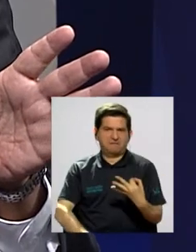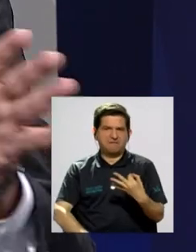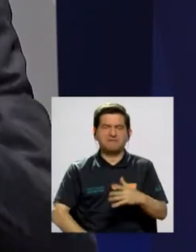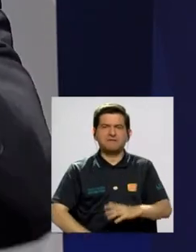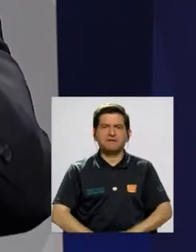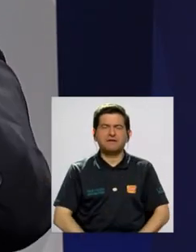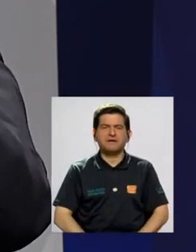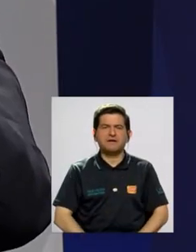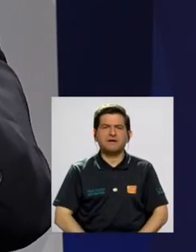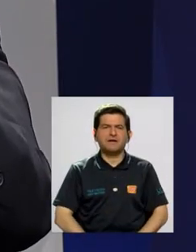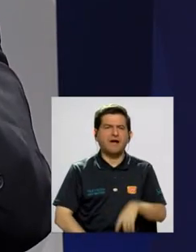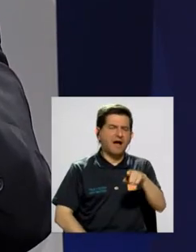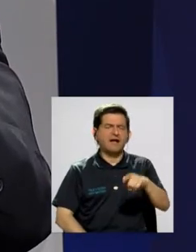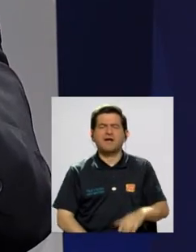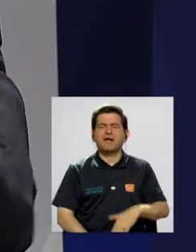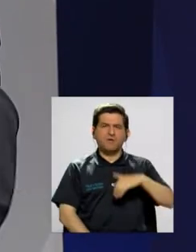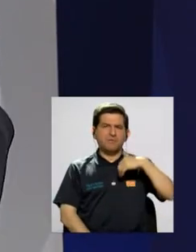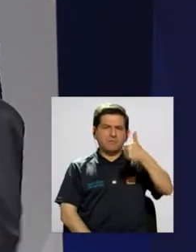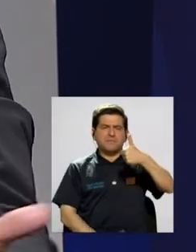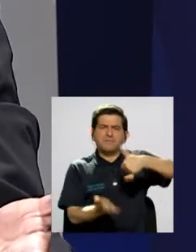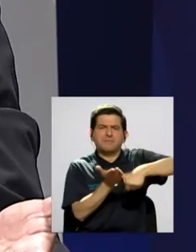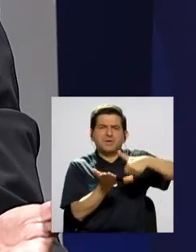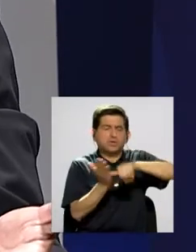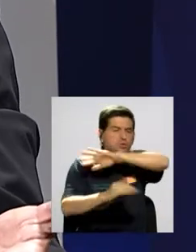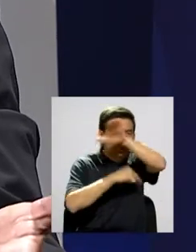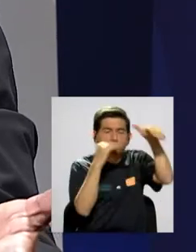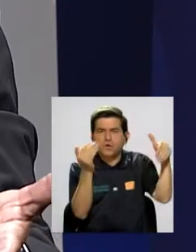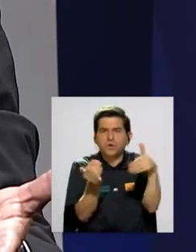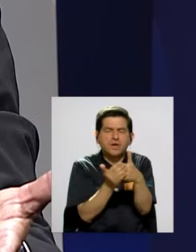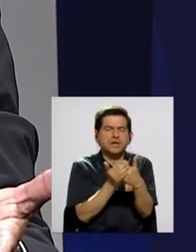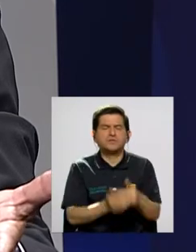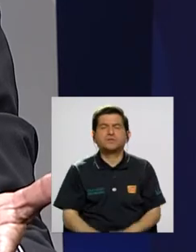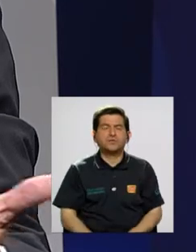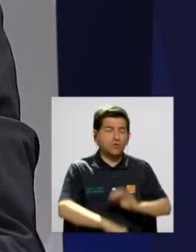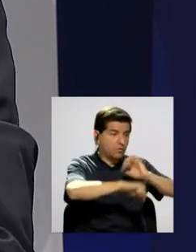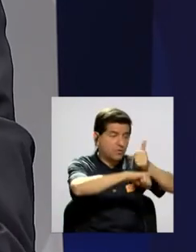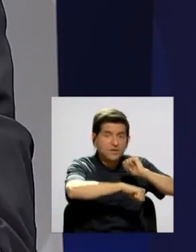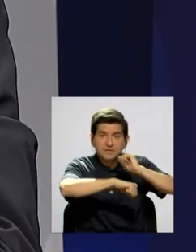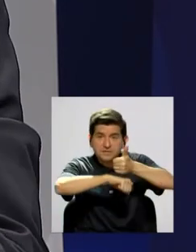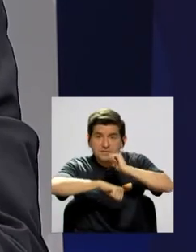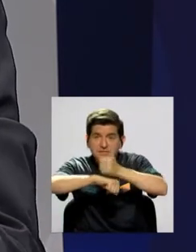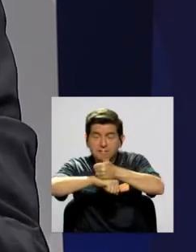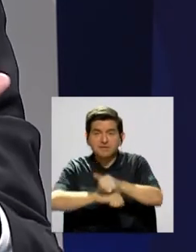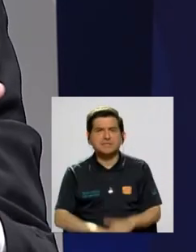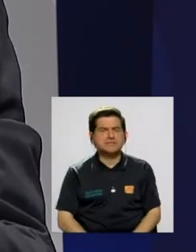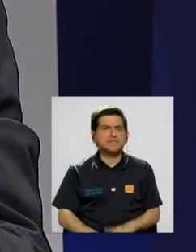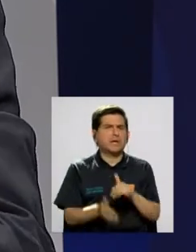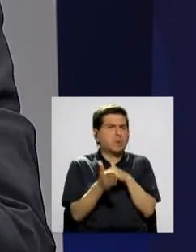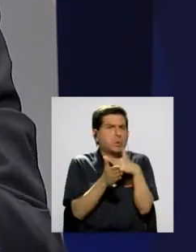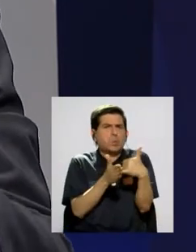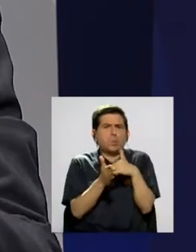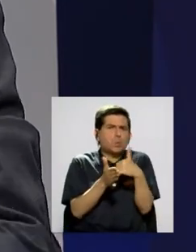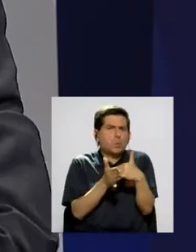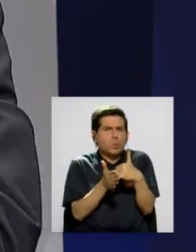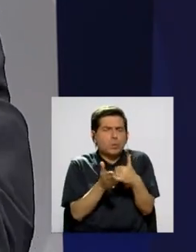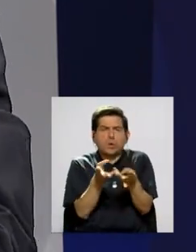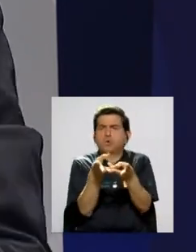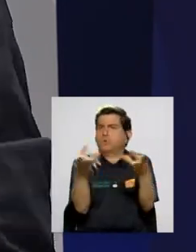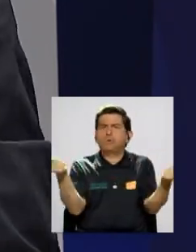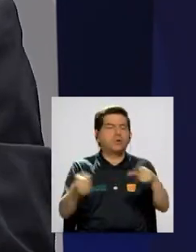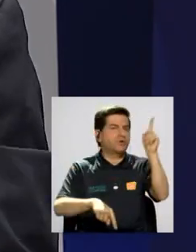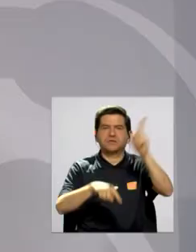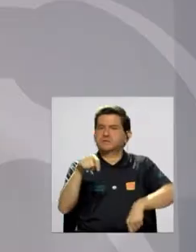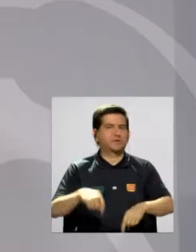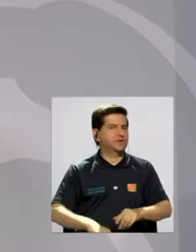que bastaba un triunfo electoral para que todo esto que estamos caracterizando y señalando como muy grave y delicado desapareciera. Eso no puede